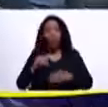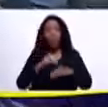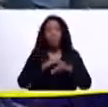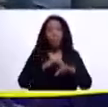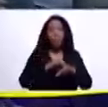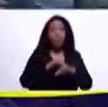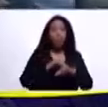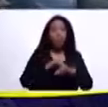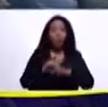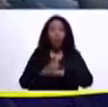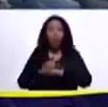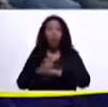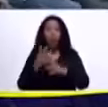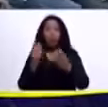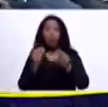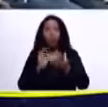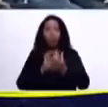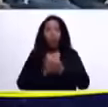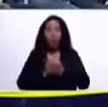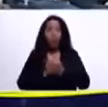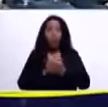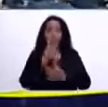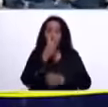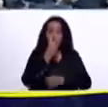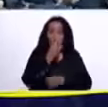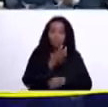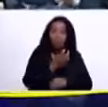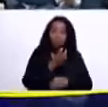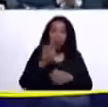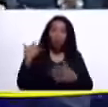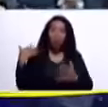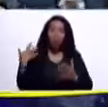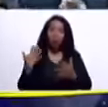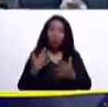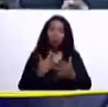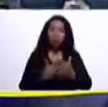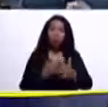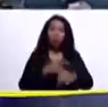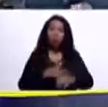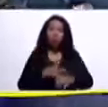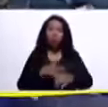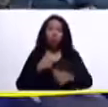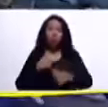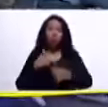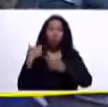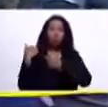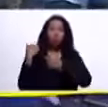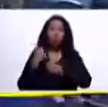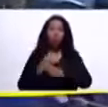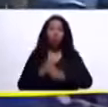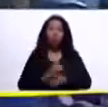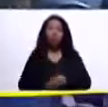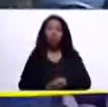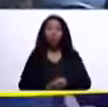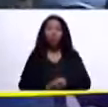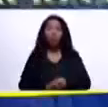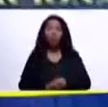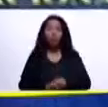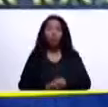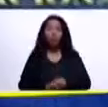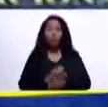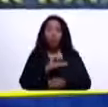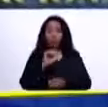muchos amigos gobernadores que hemos visitado a lo largo de nuestros periplos. Bueno, yo creo que la semana